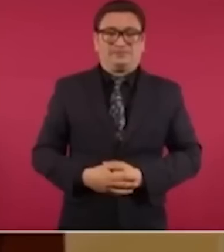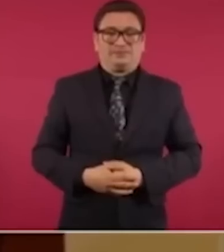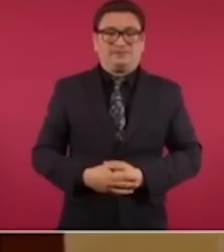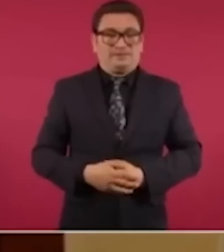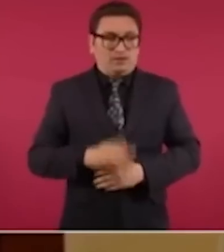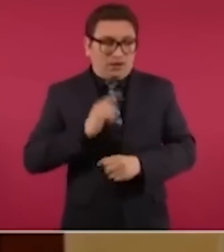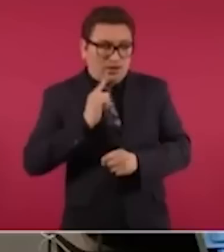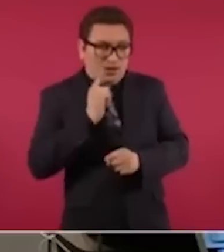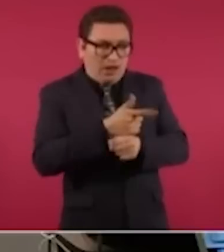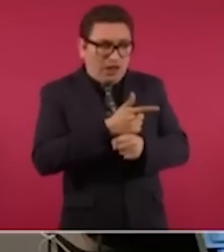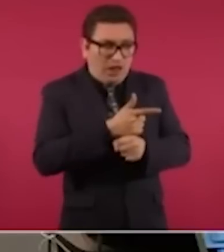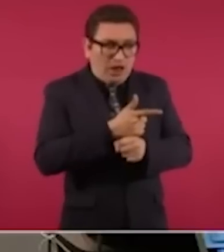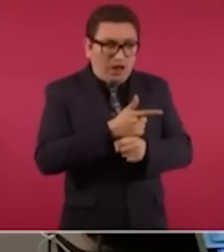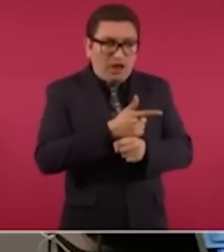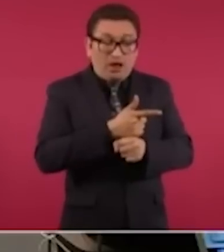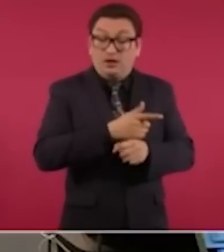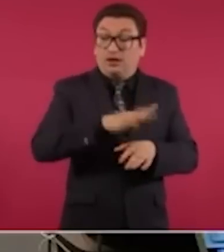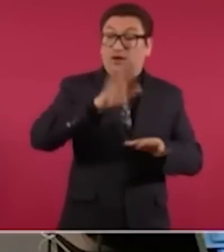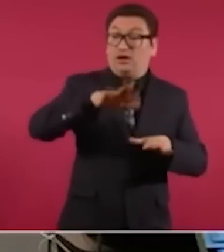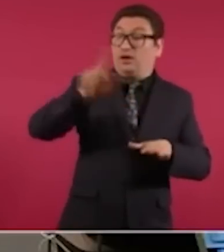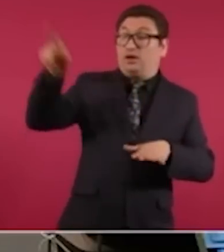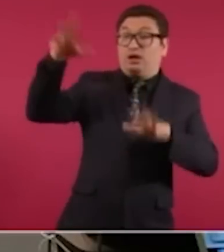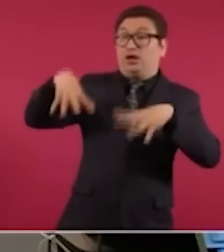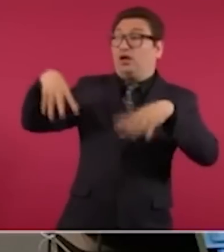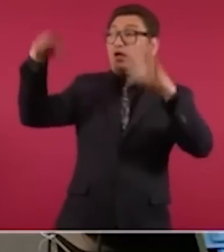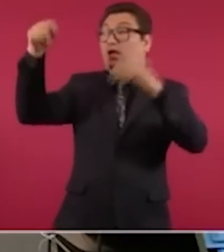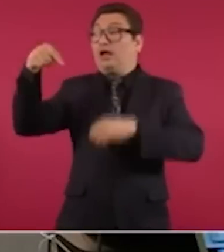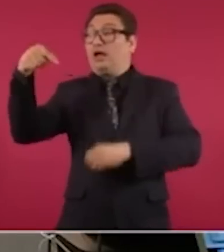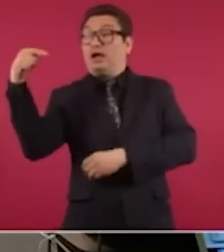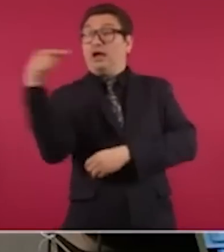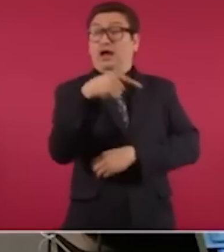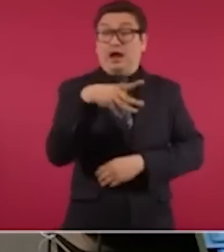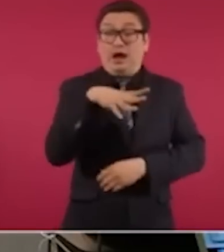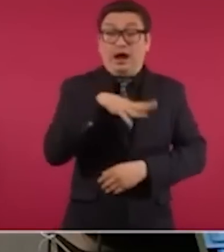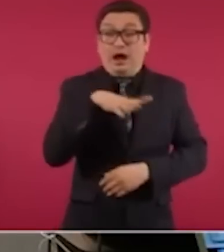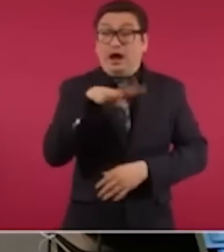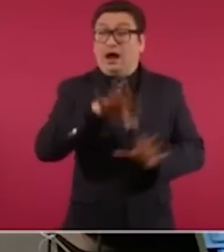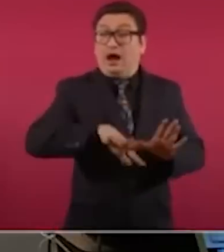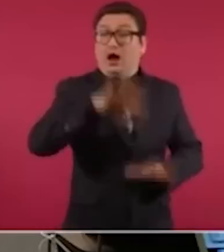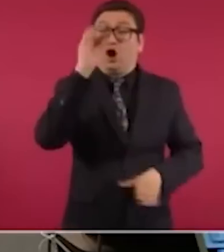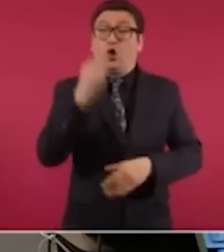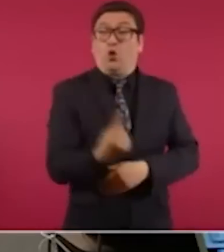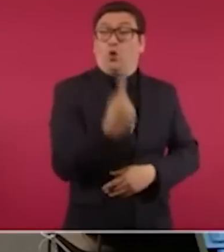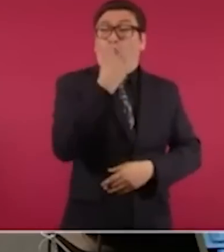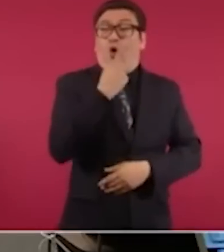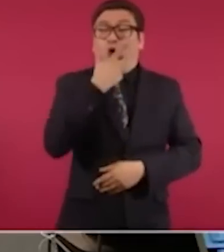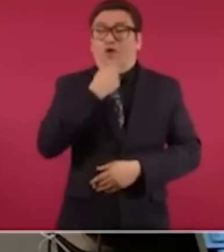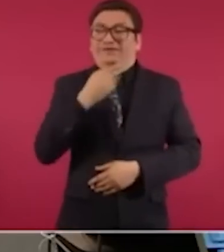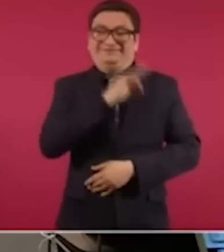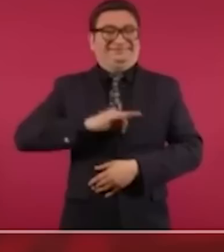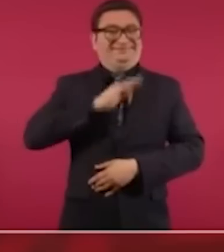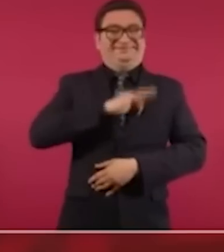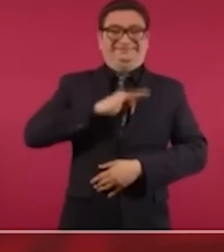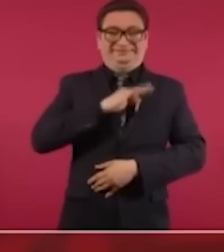al enterarse en palacio de que por fin habían encontrado a un hombre feliz